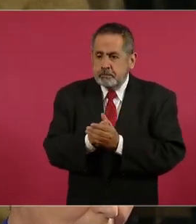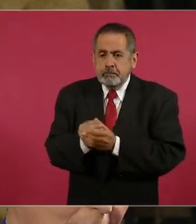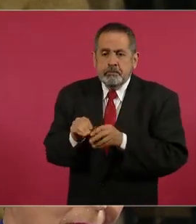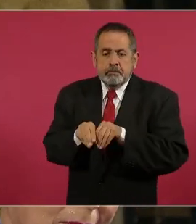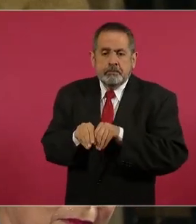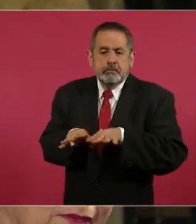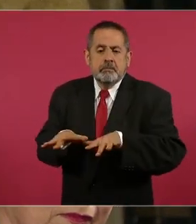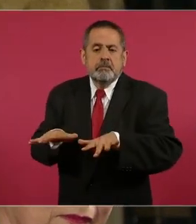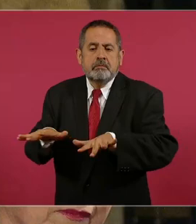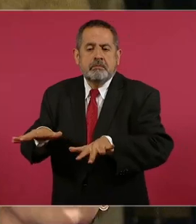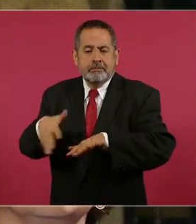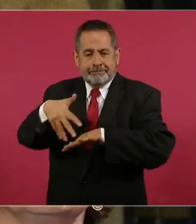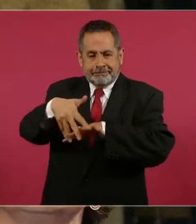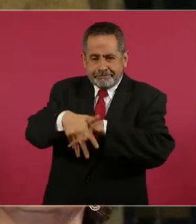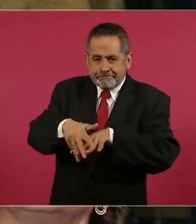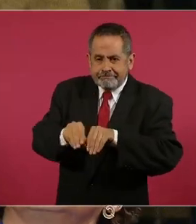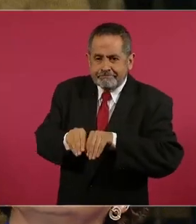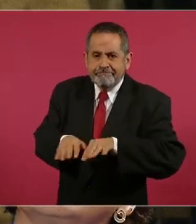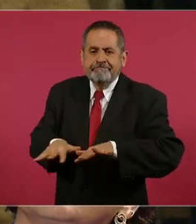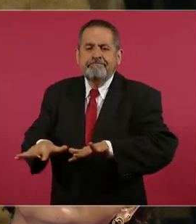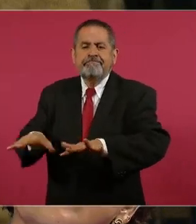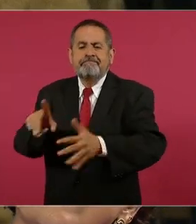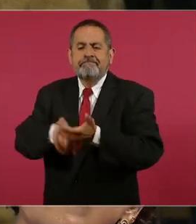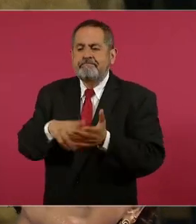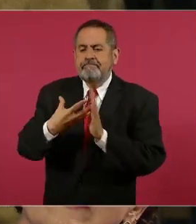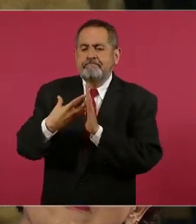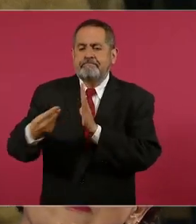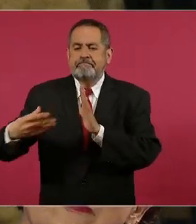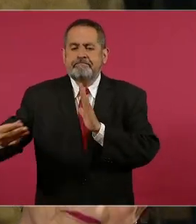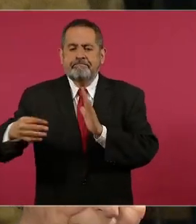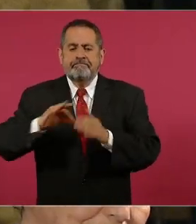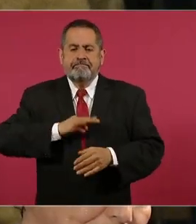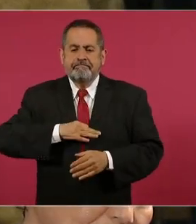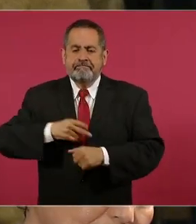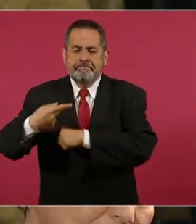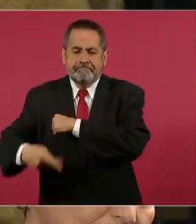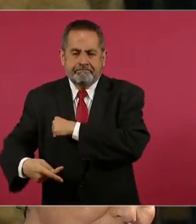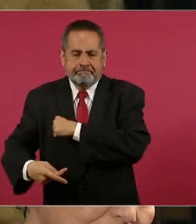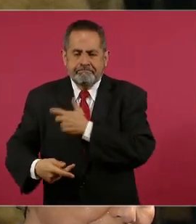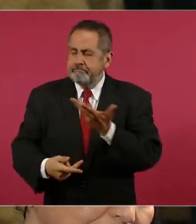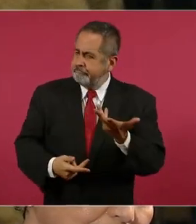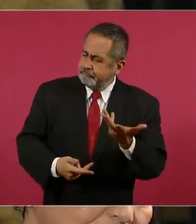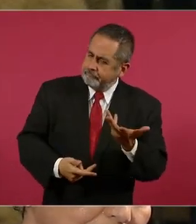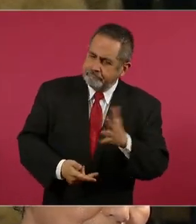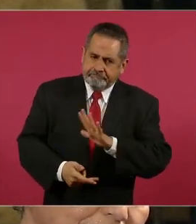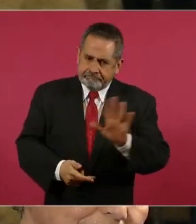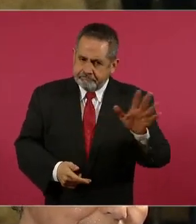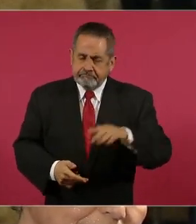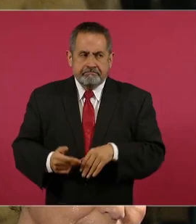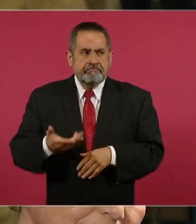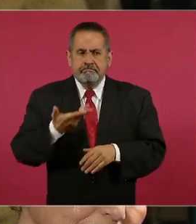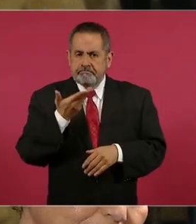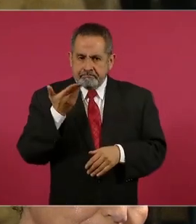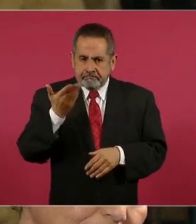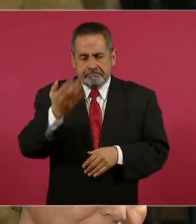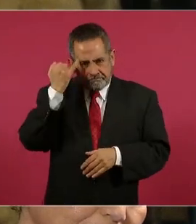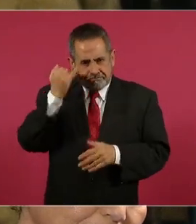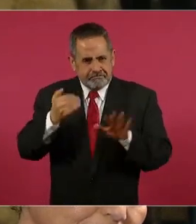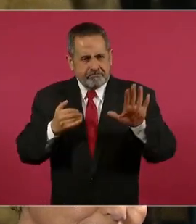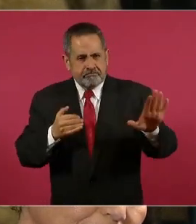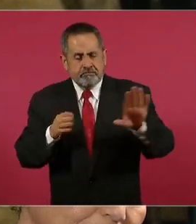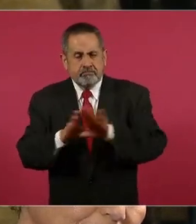capacidad de germinación. Ellos proponen que existe un método de